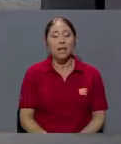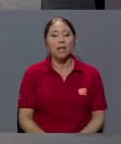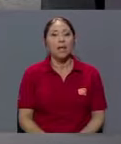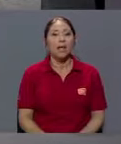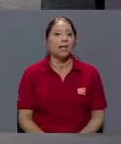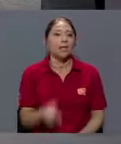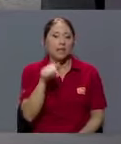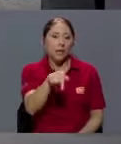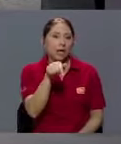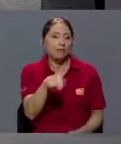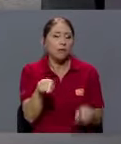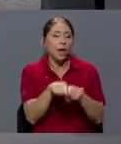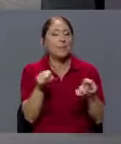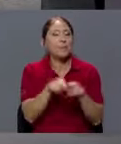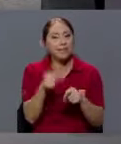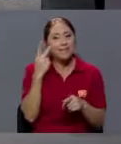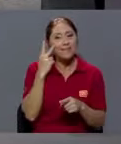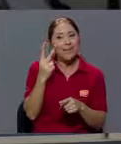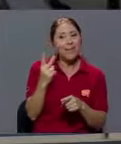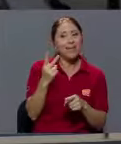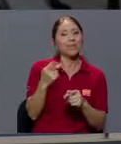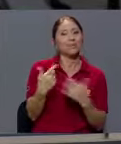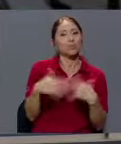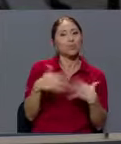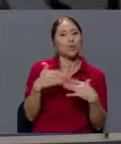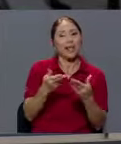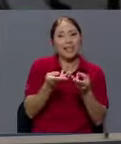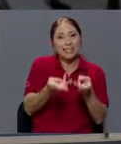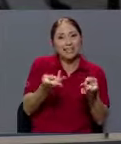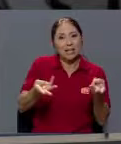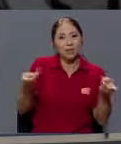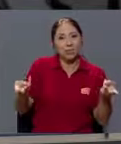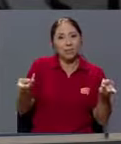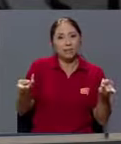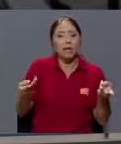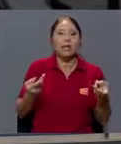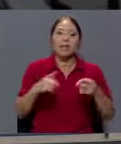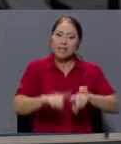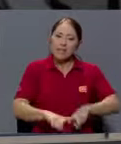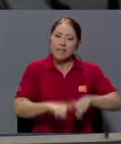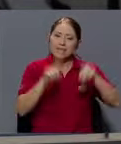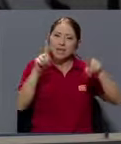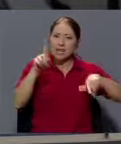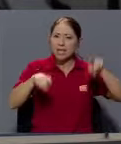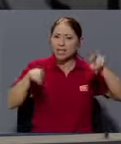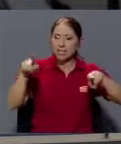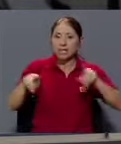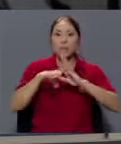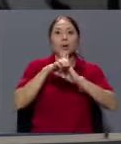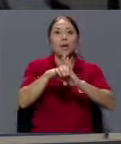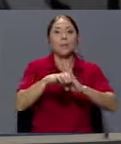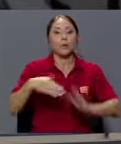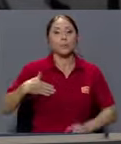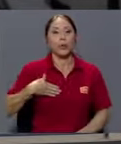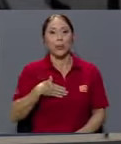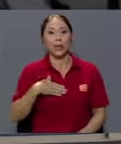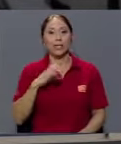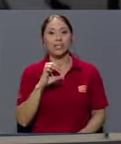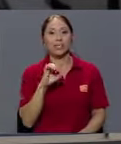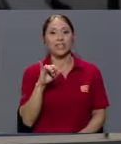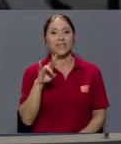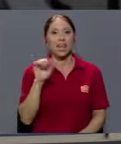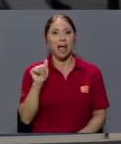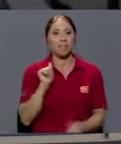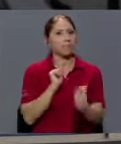¿verdad? Y eso se ve reflejado también en las asignaturas, porque hay también diferencias muy grandes entre ellas. Hay asignaturas como cívica que